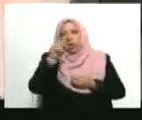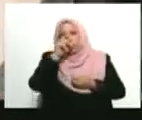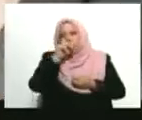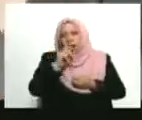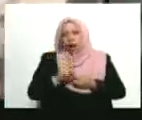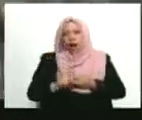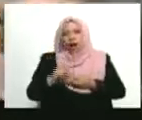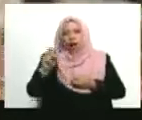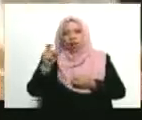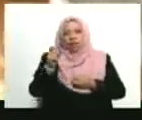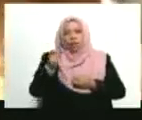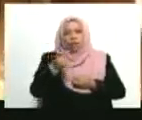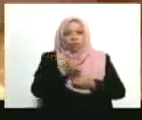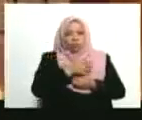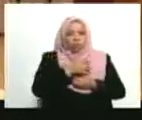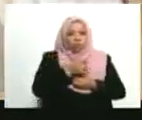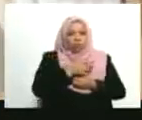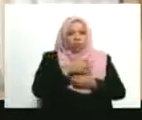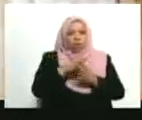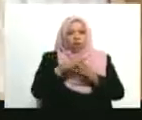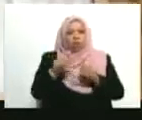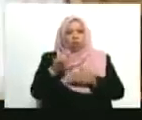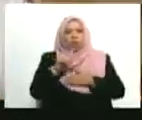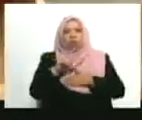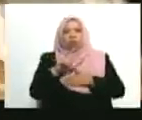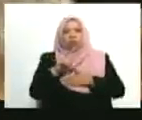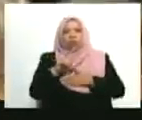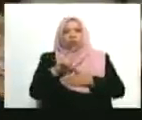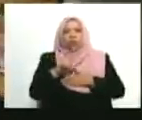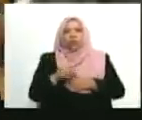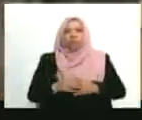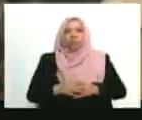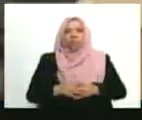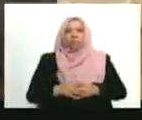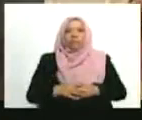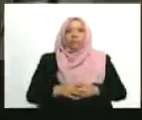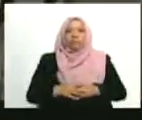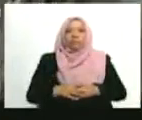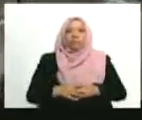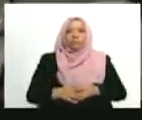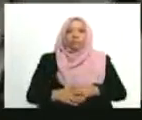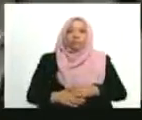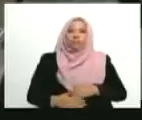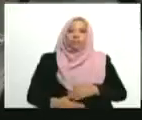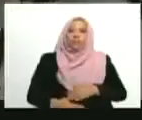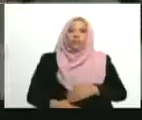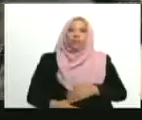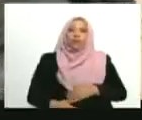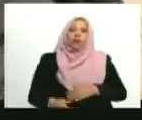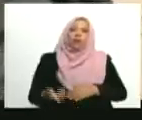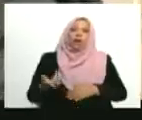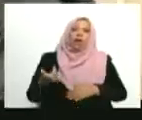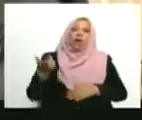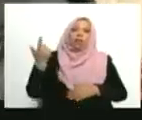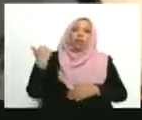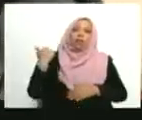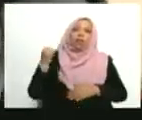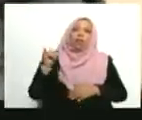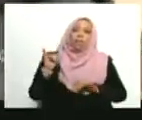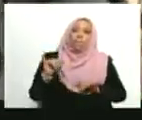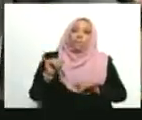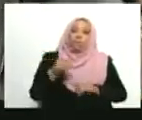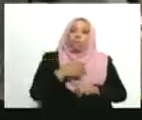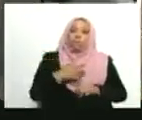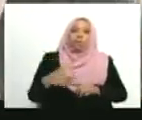no solamente para Chile, sino para toda América Latina. Sí. Bueno, ayer mismo el presidente de